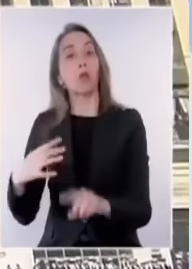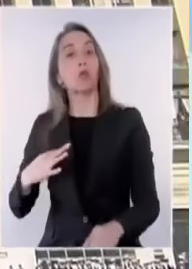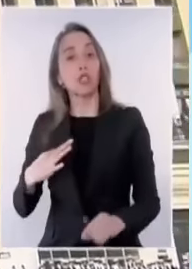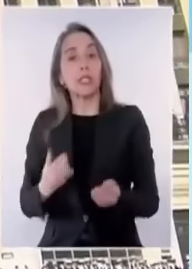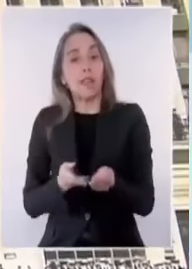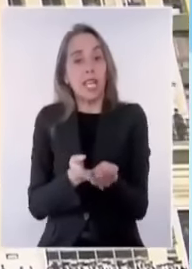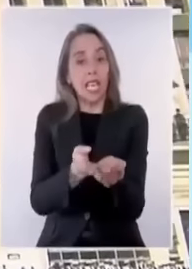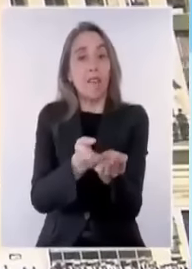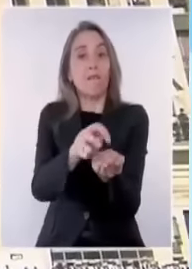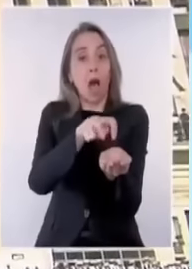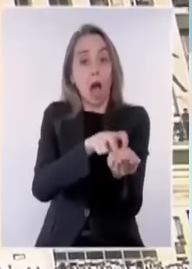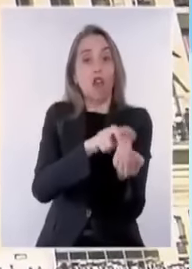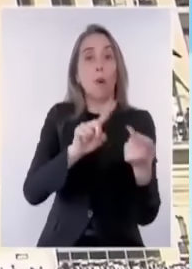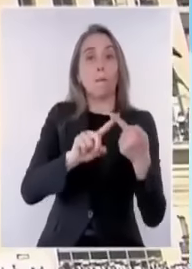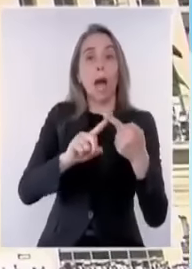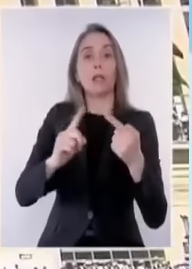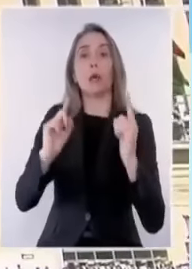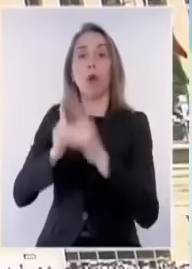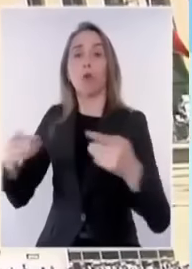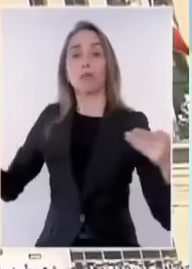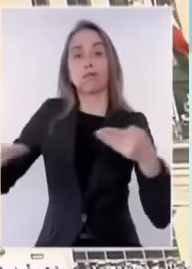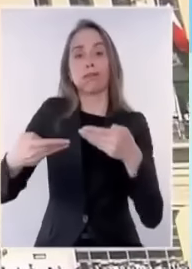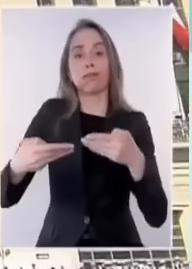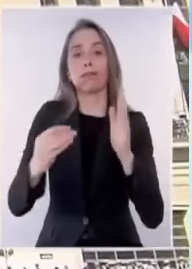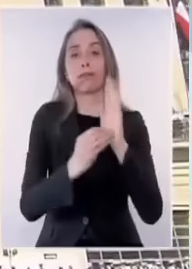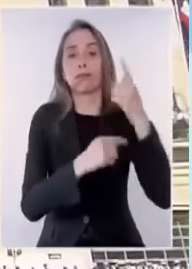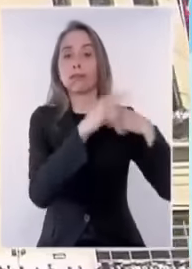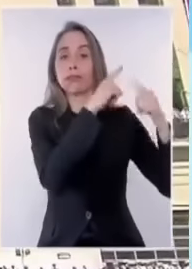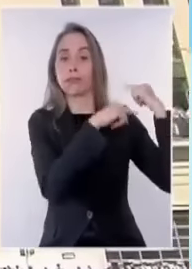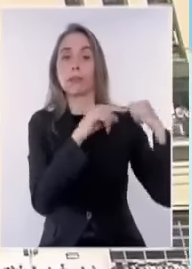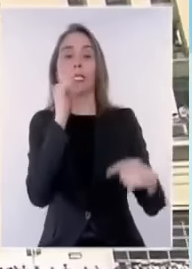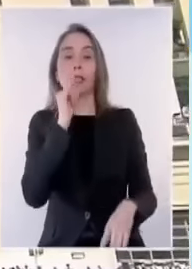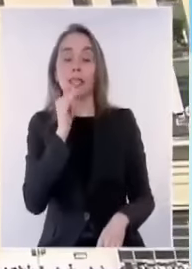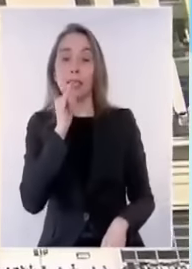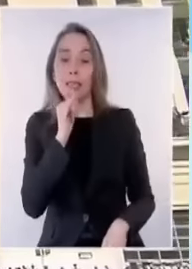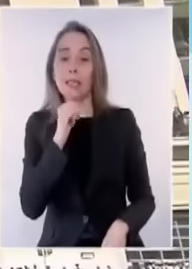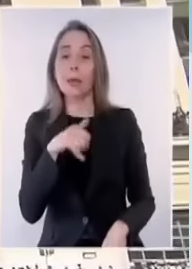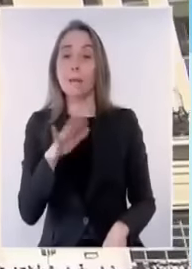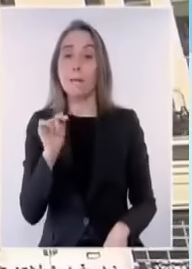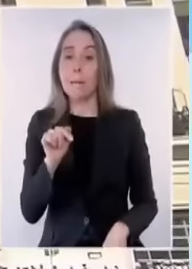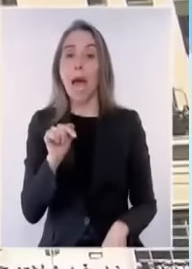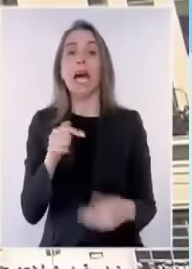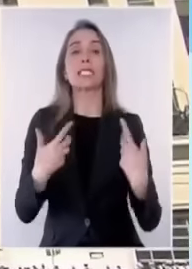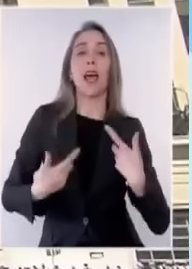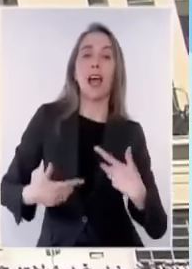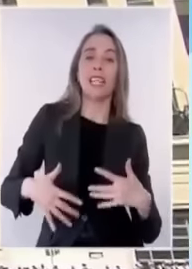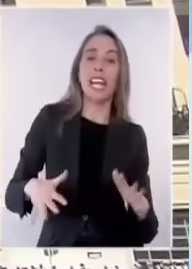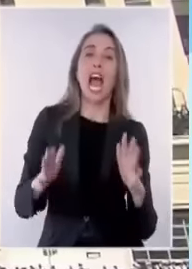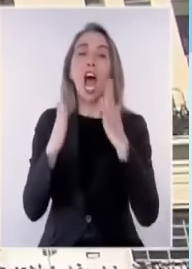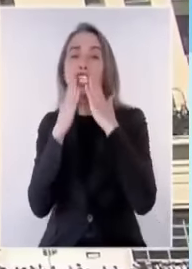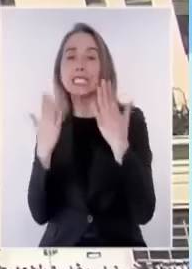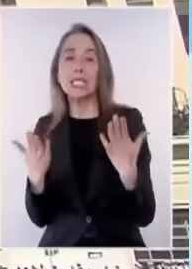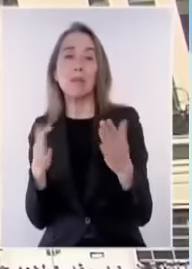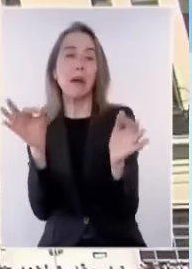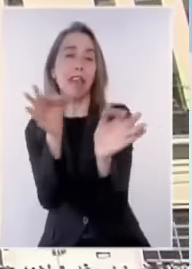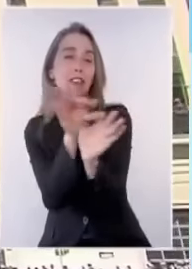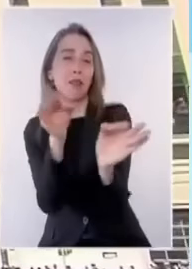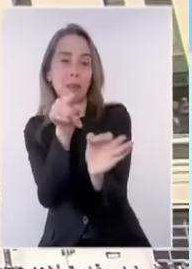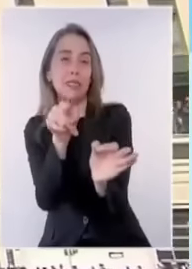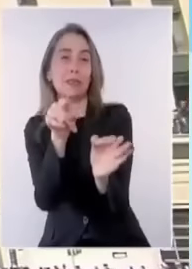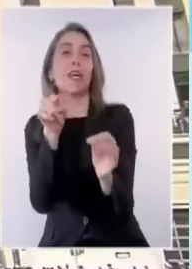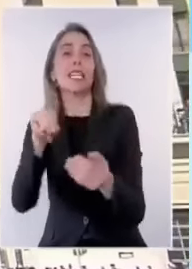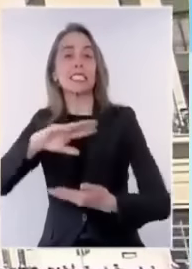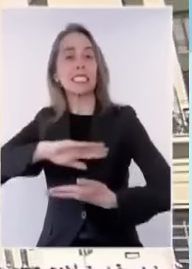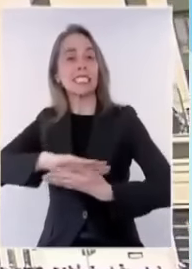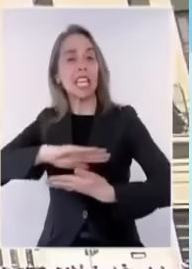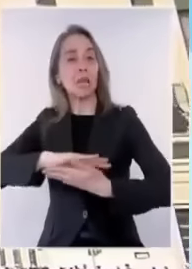que participaron en ese combate legendario en Iquique. Cuando vaya a Chile, obviamente que quiero ir a ese lugar para sacarme una